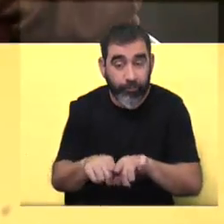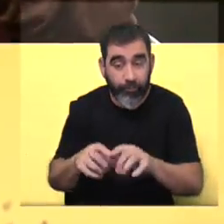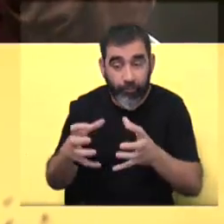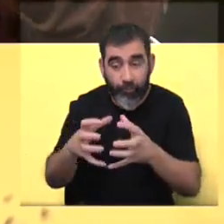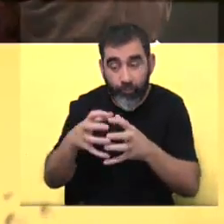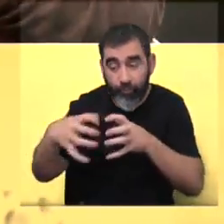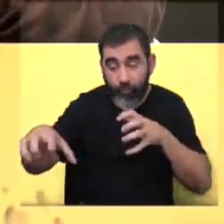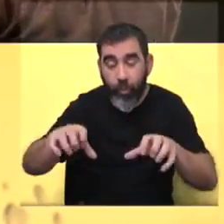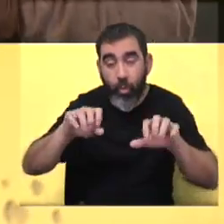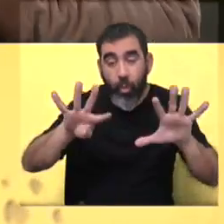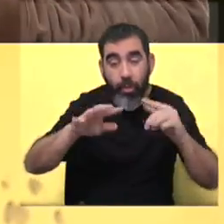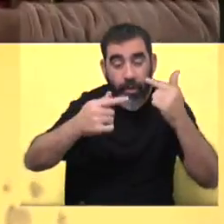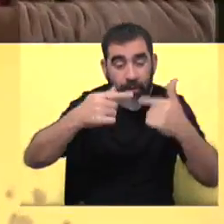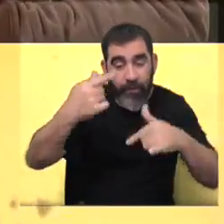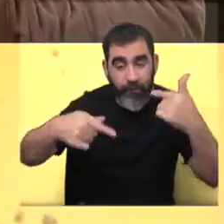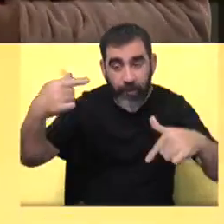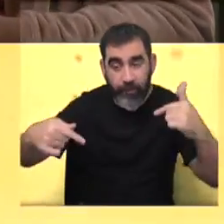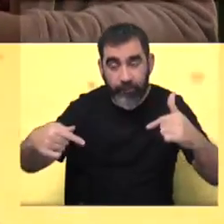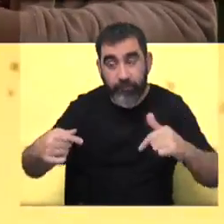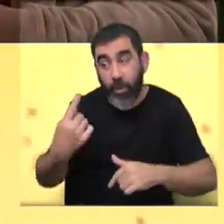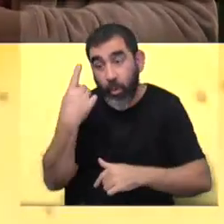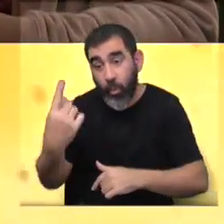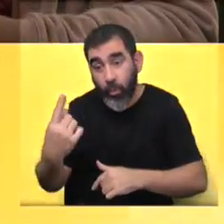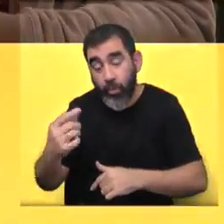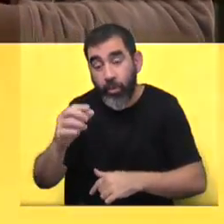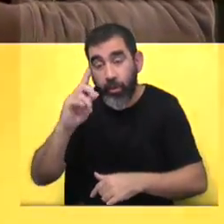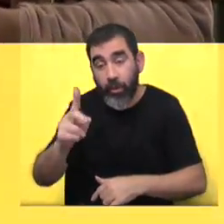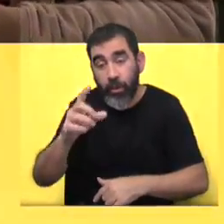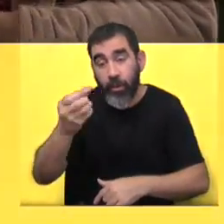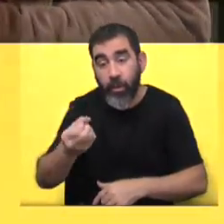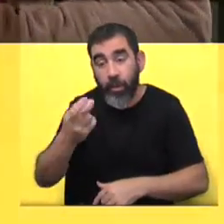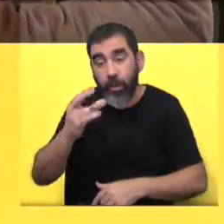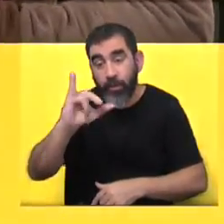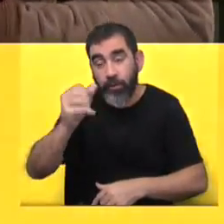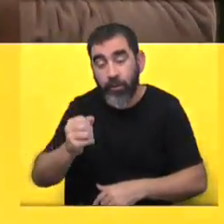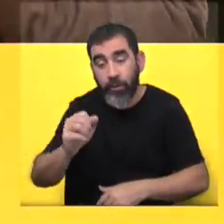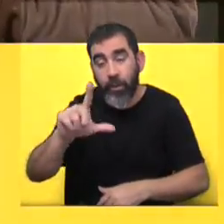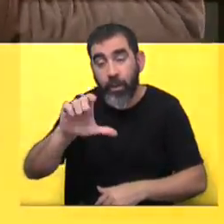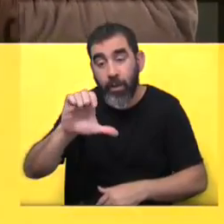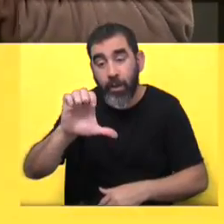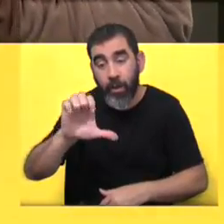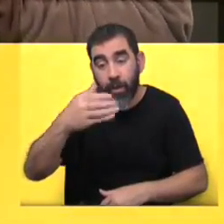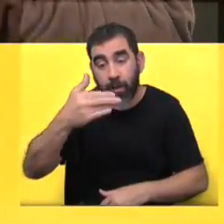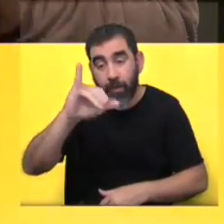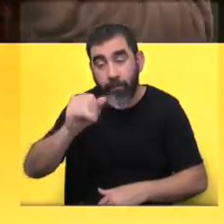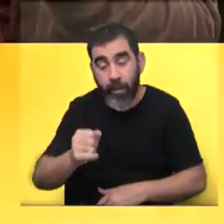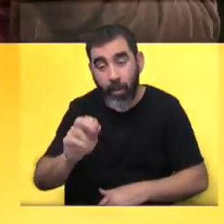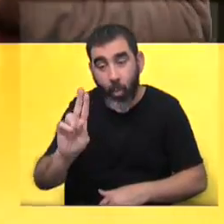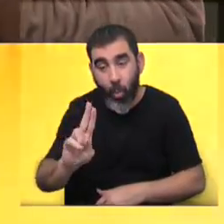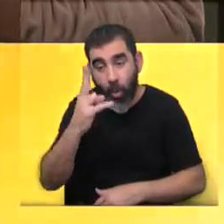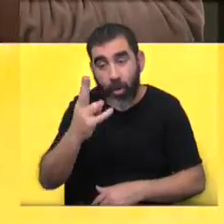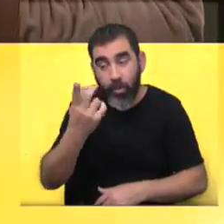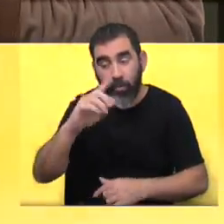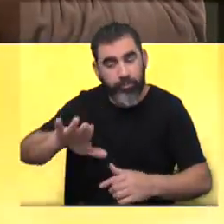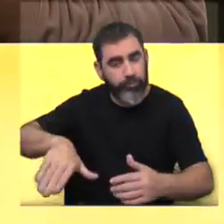en 9 géneros diferentes. Y uno de ellos, García Levias, en donde está García Levias Charrúa. El tema con eso es que todas esas propuestas